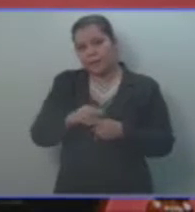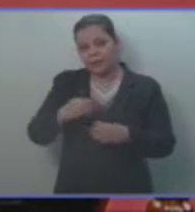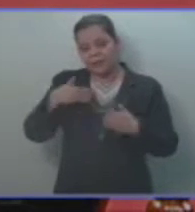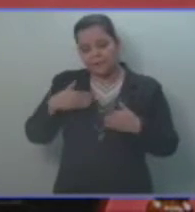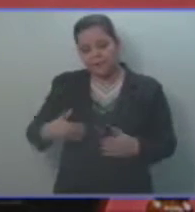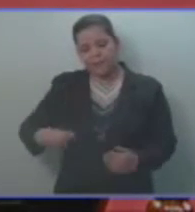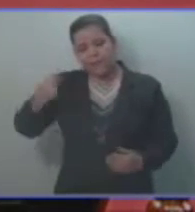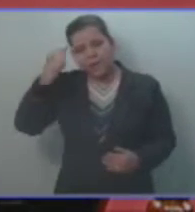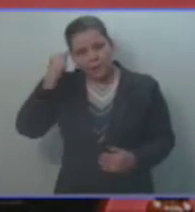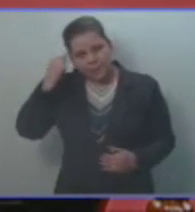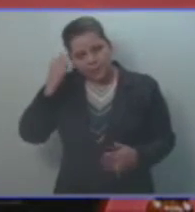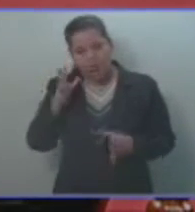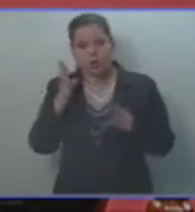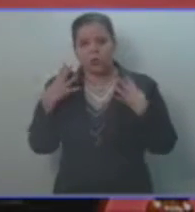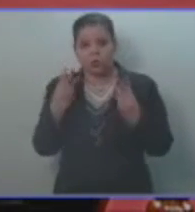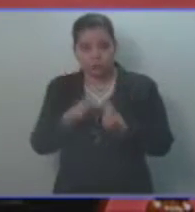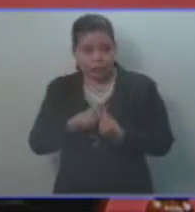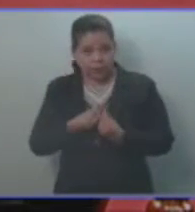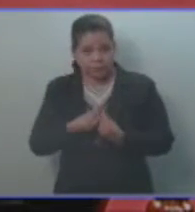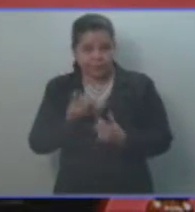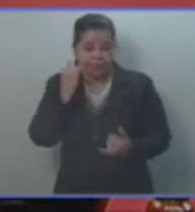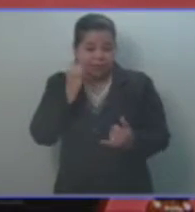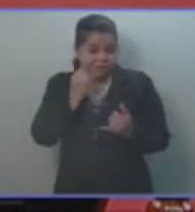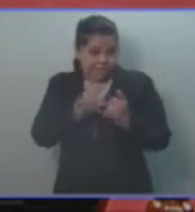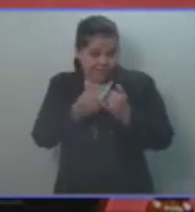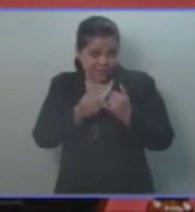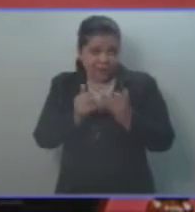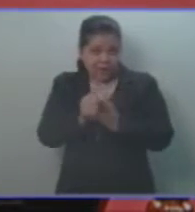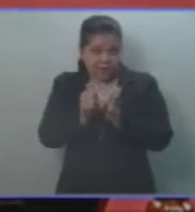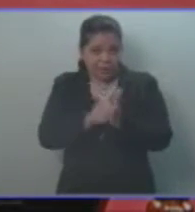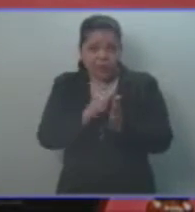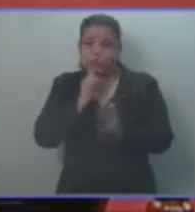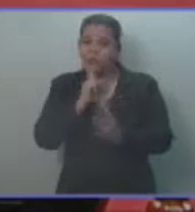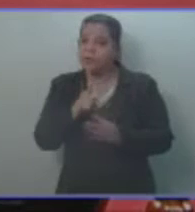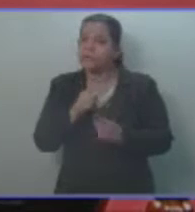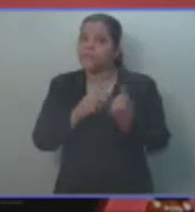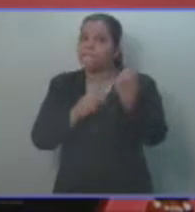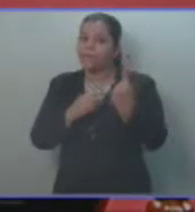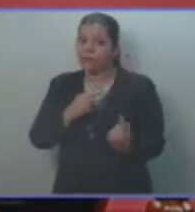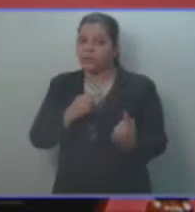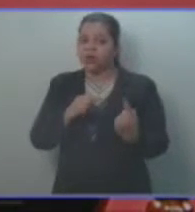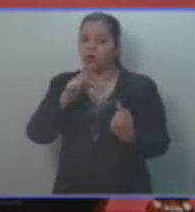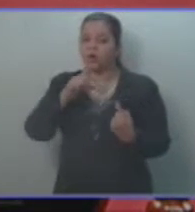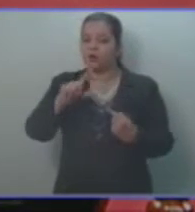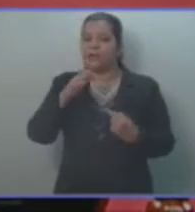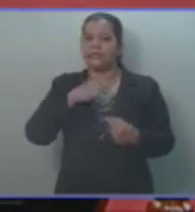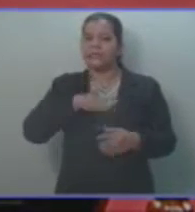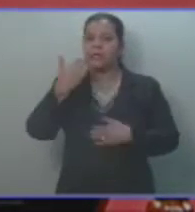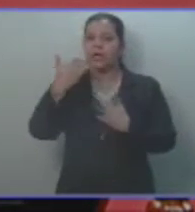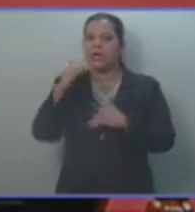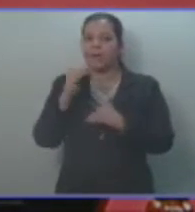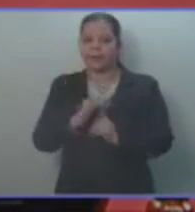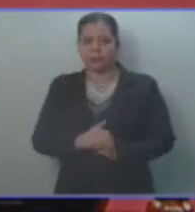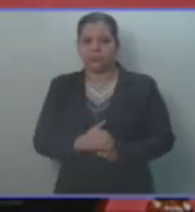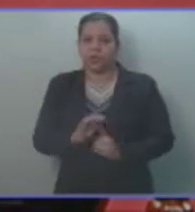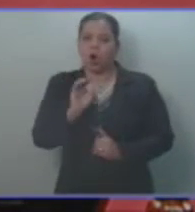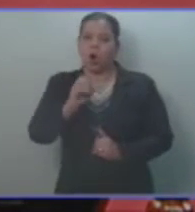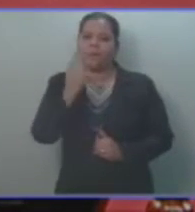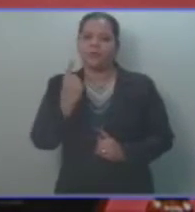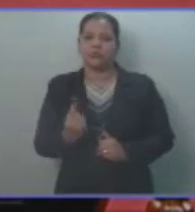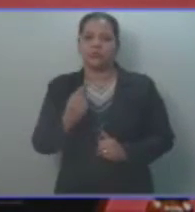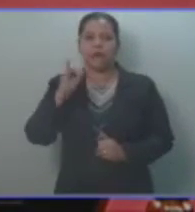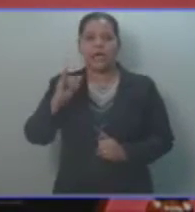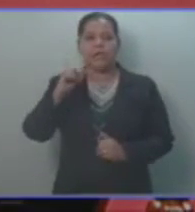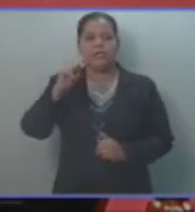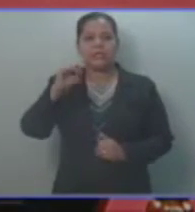Tercero, que la parte final del artículo antes mencionado habla de las personas con limitaciones o incapacidades